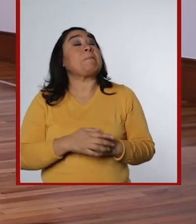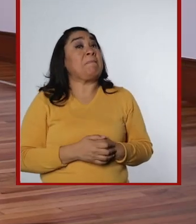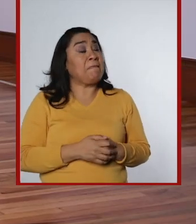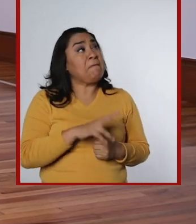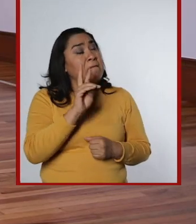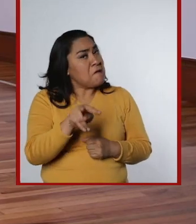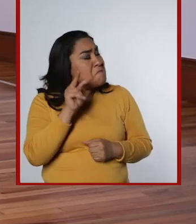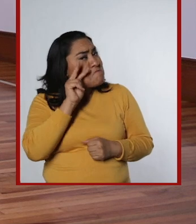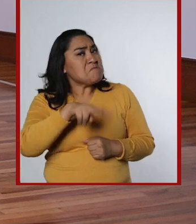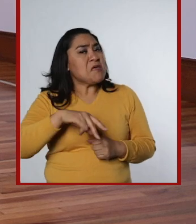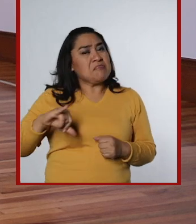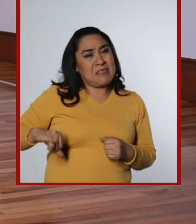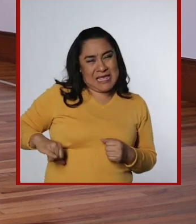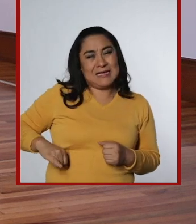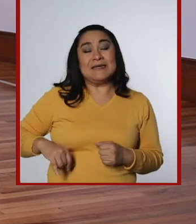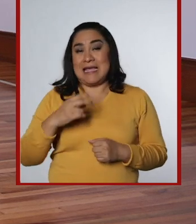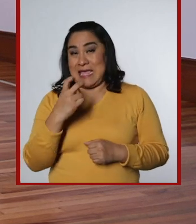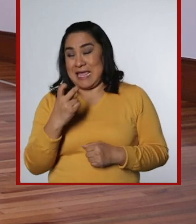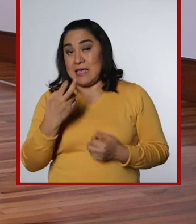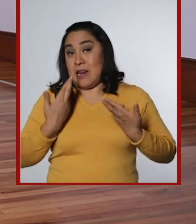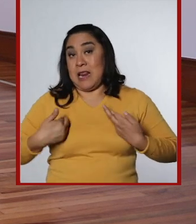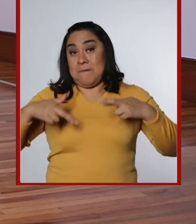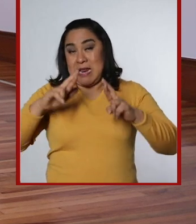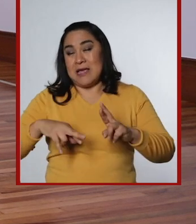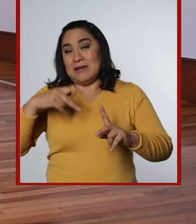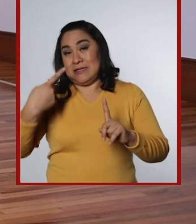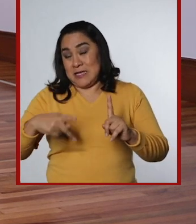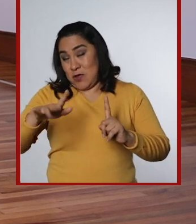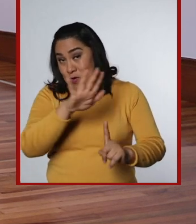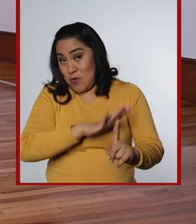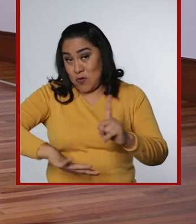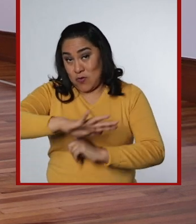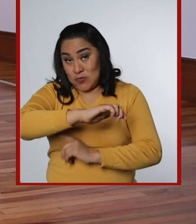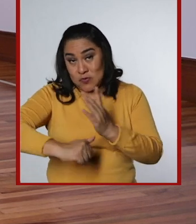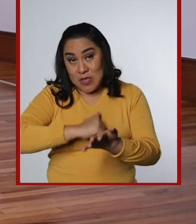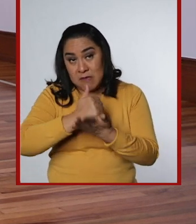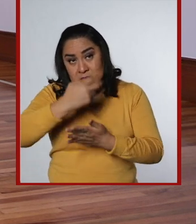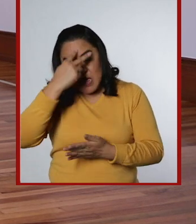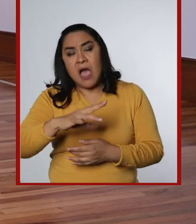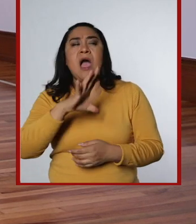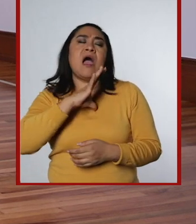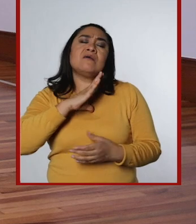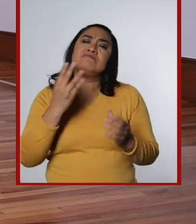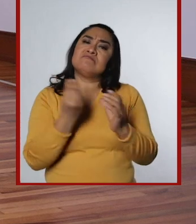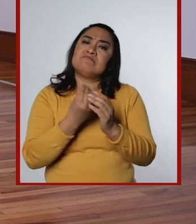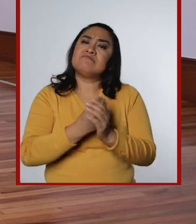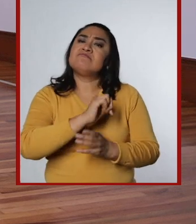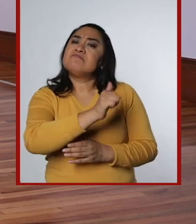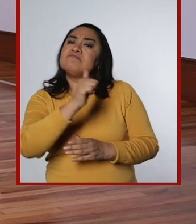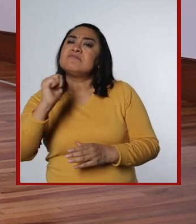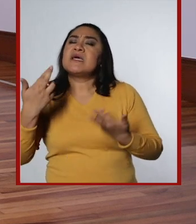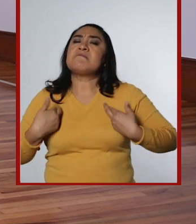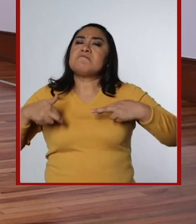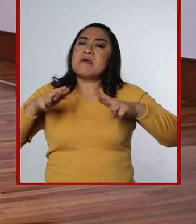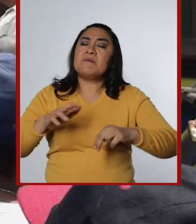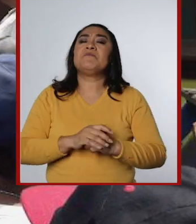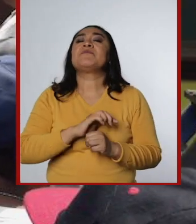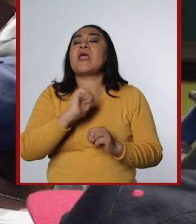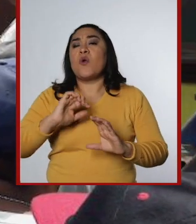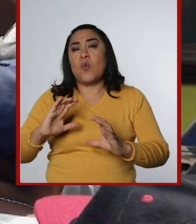nada mal, ¿eh? Y así como estos son los representantes locales de la Ciudad de México, también existen muchos otros tipos de